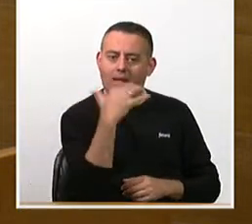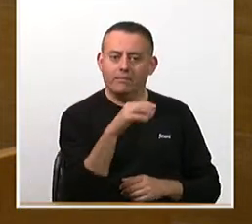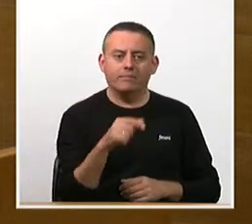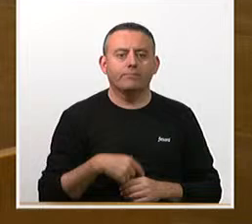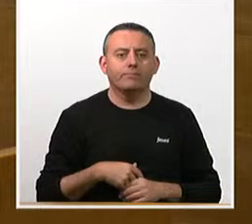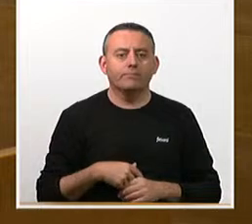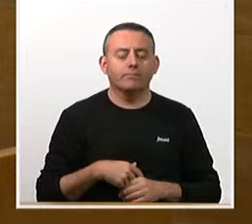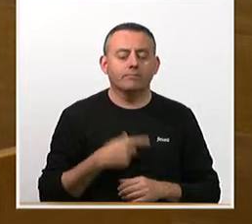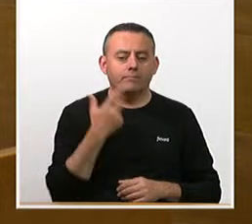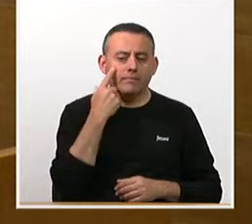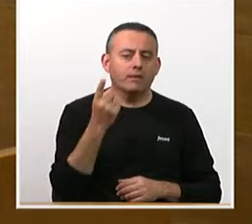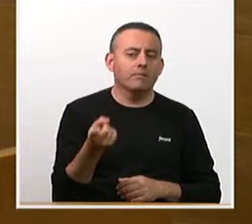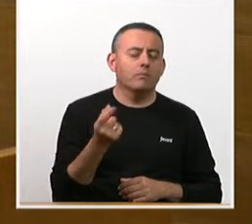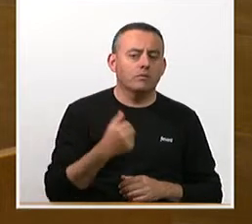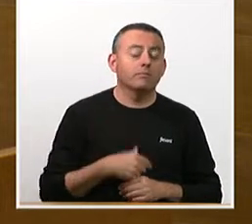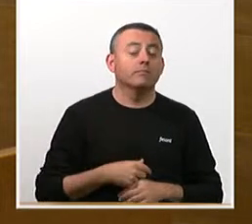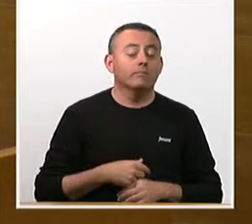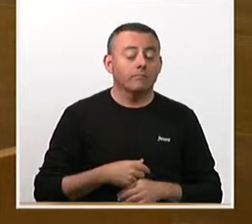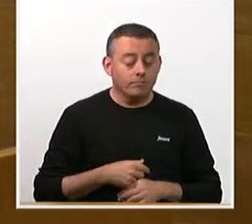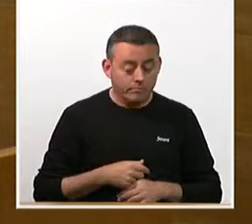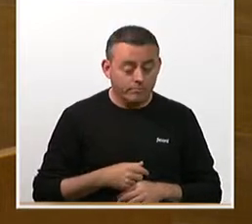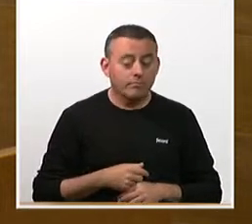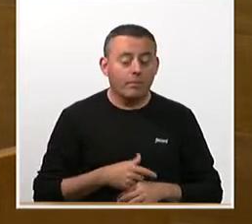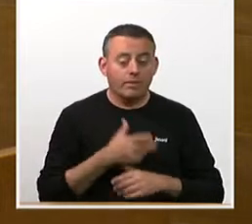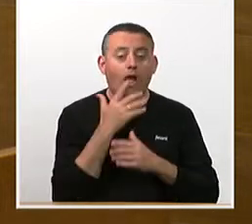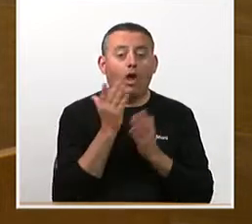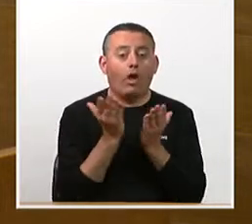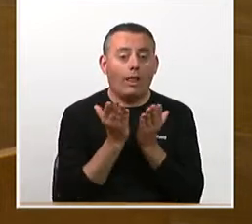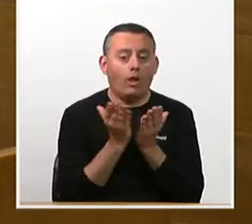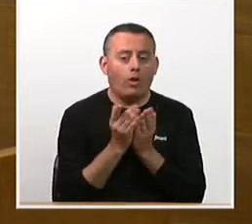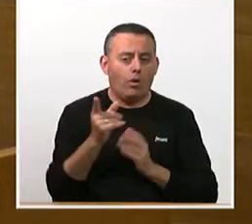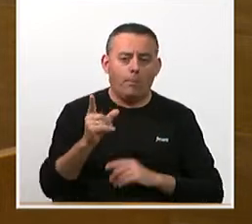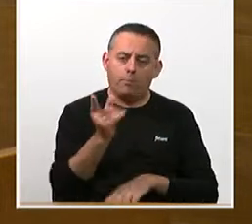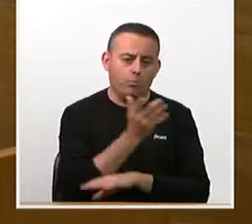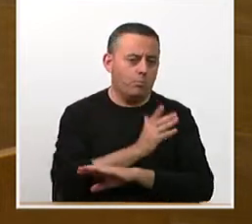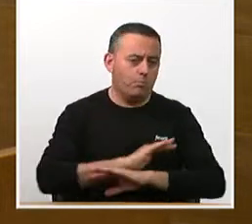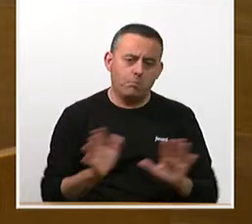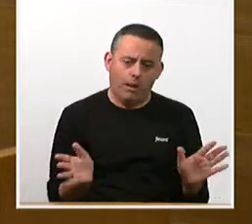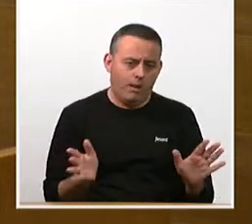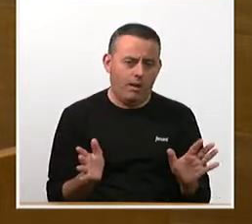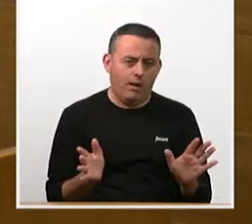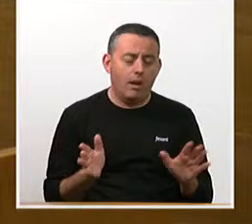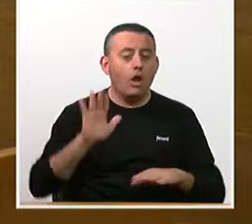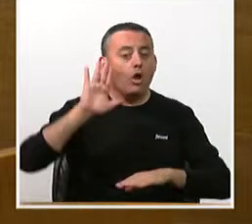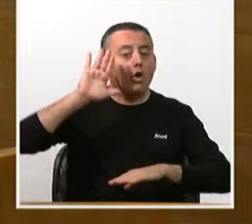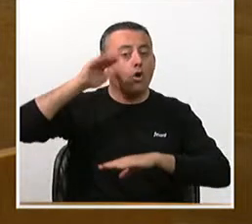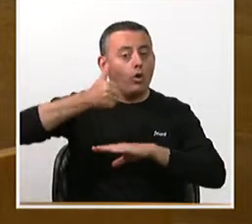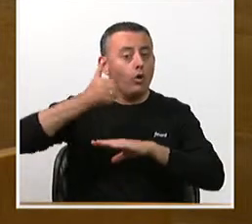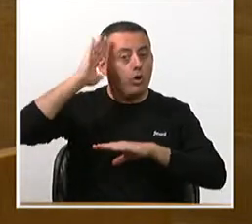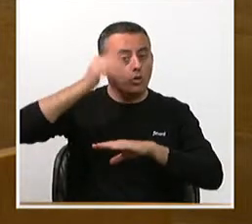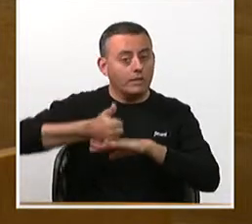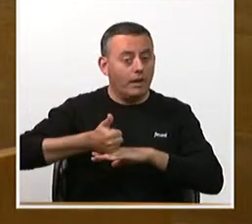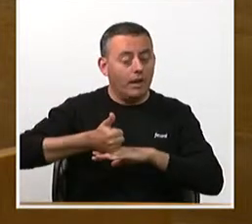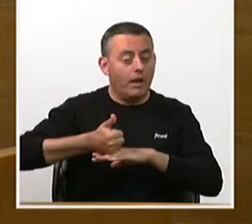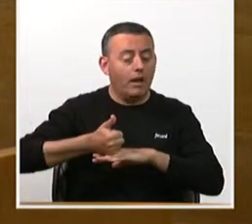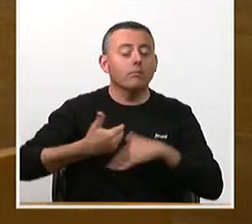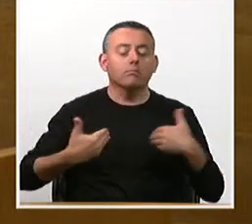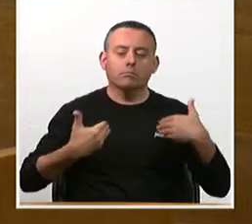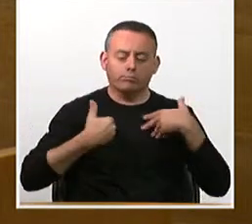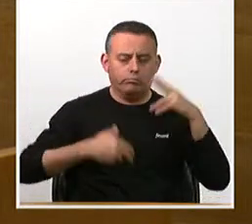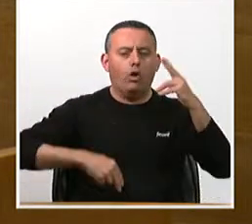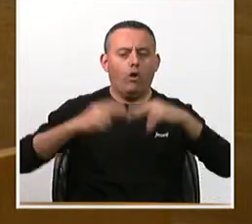vill est y que la consum pero